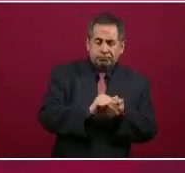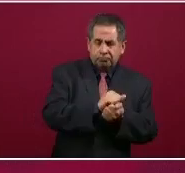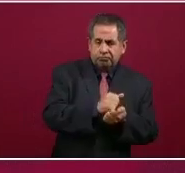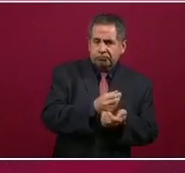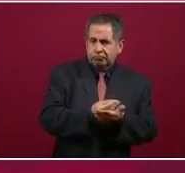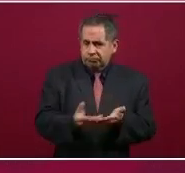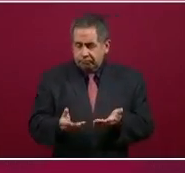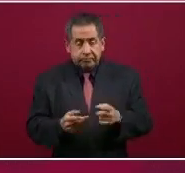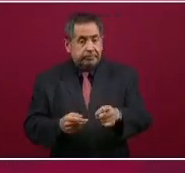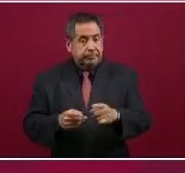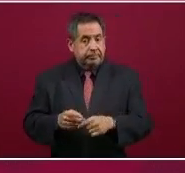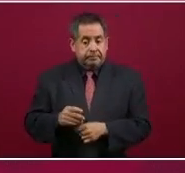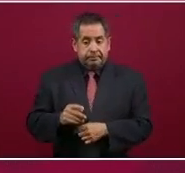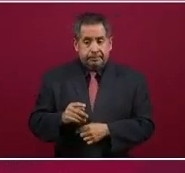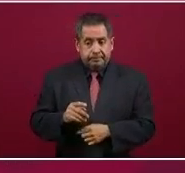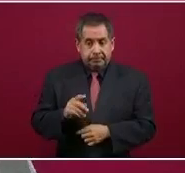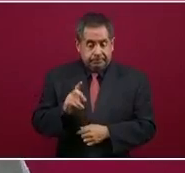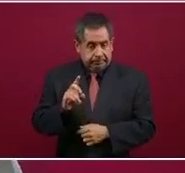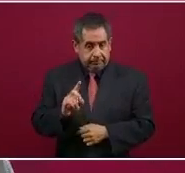informamos